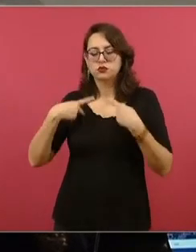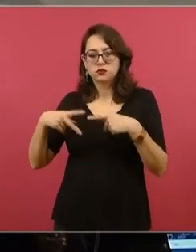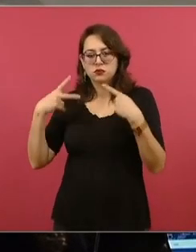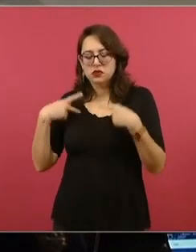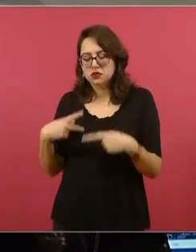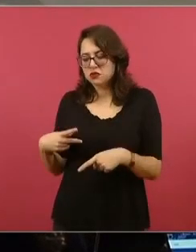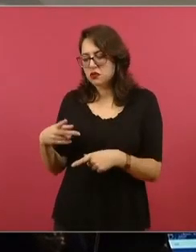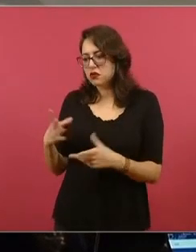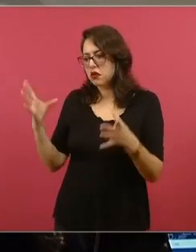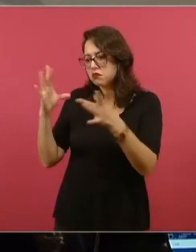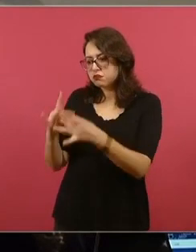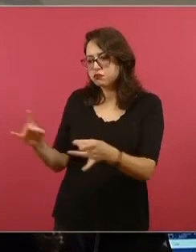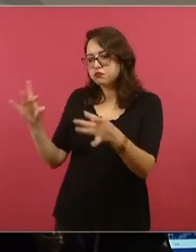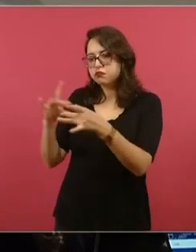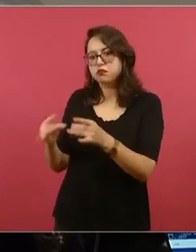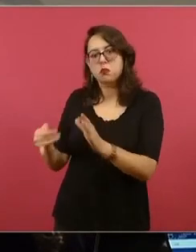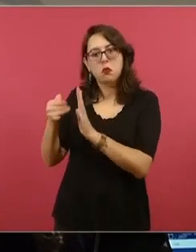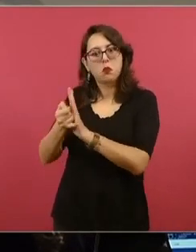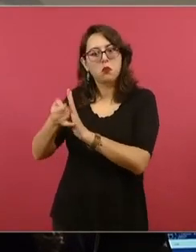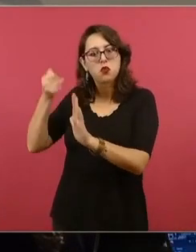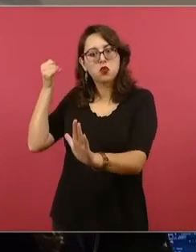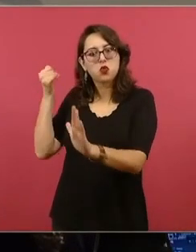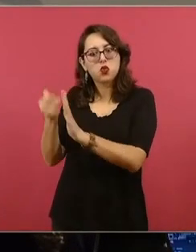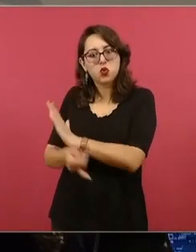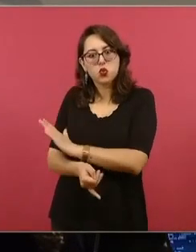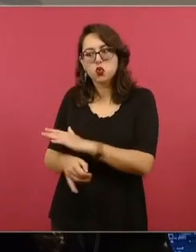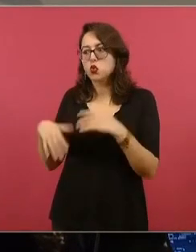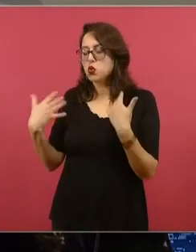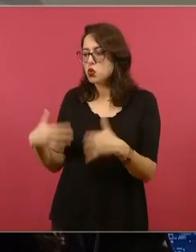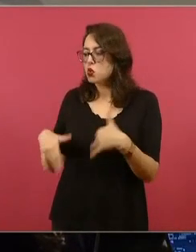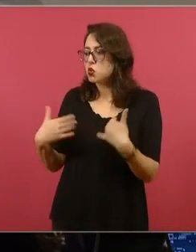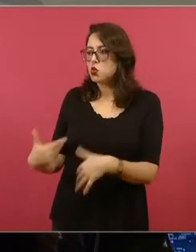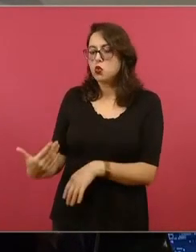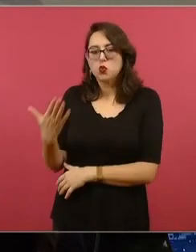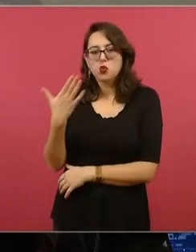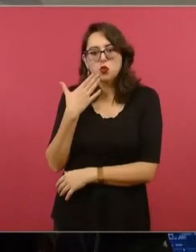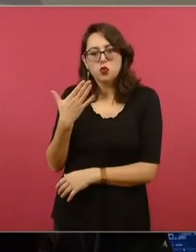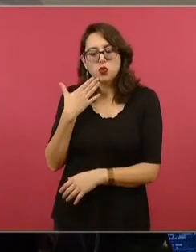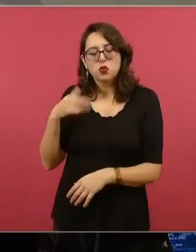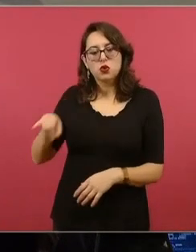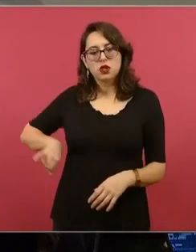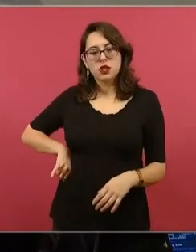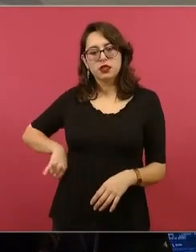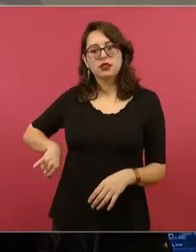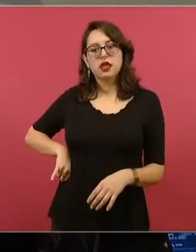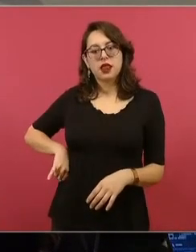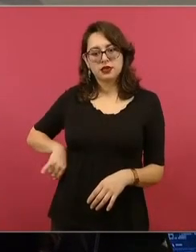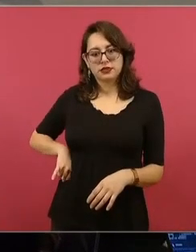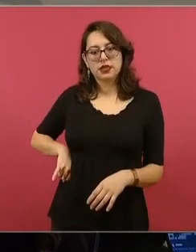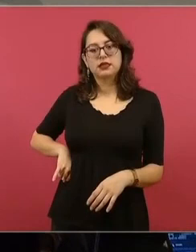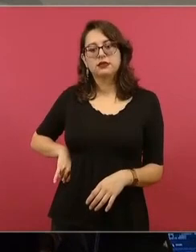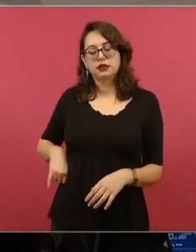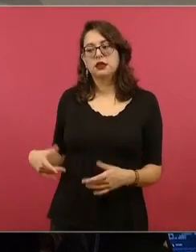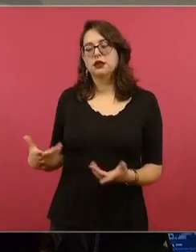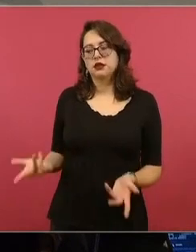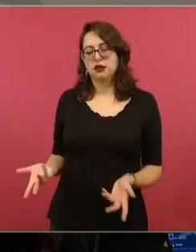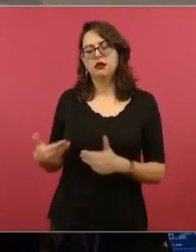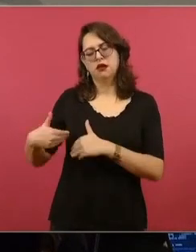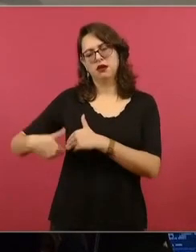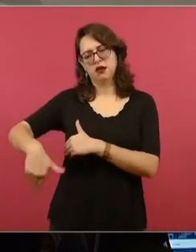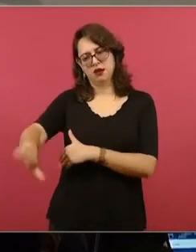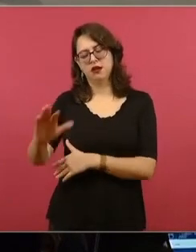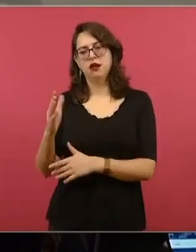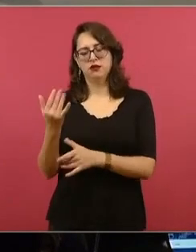haciendo el análisis más puntual, detallado. Todavía hace falta, ¿no?, trabajar